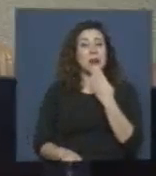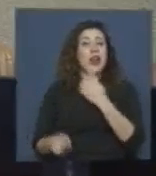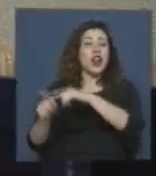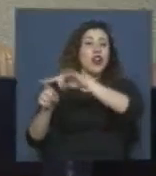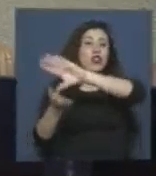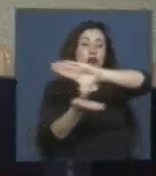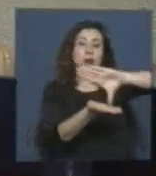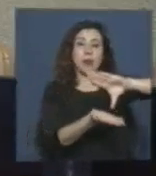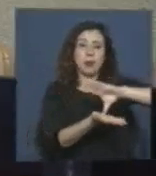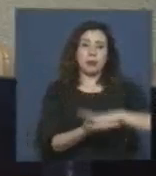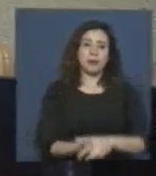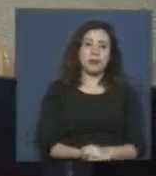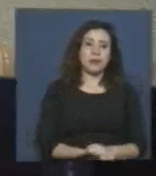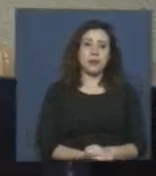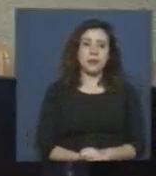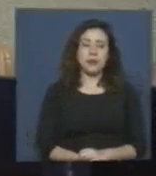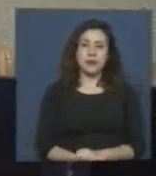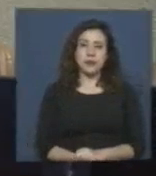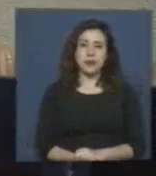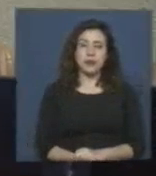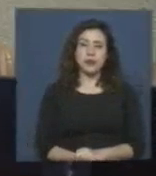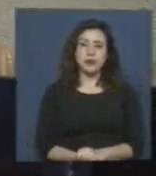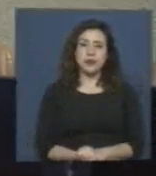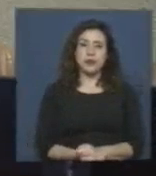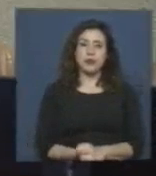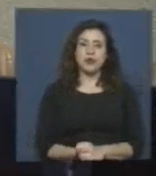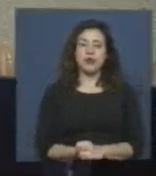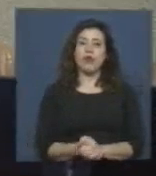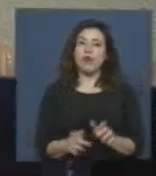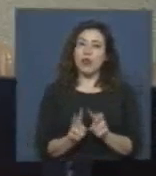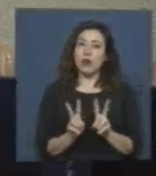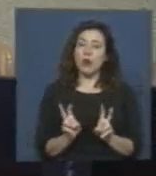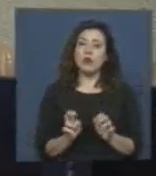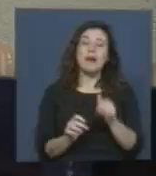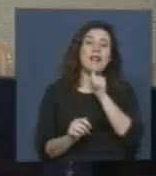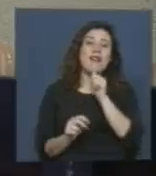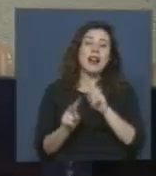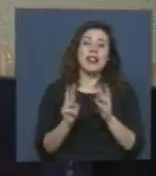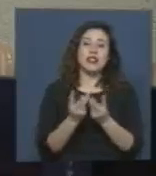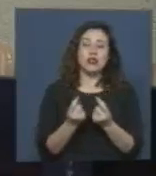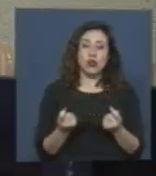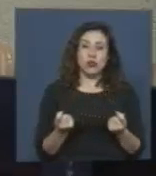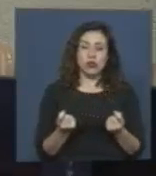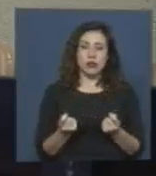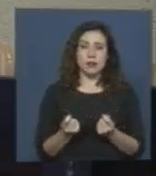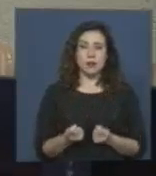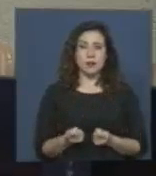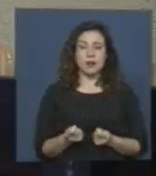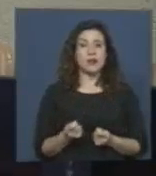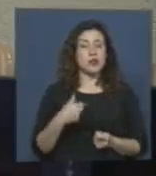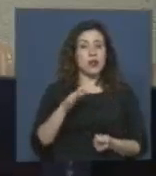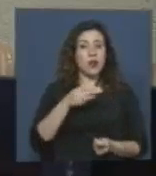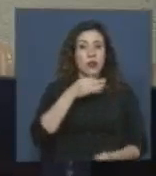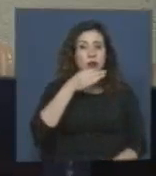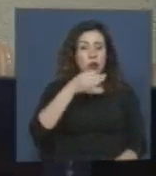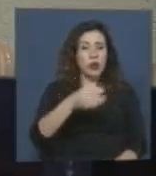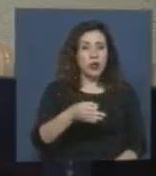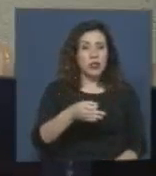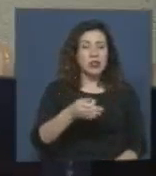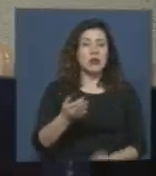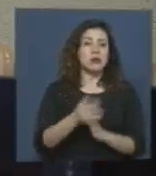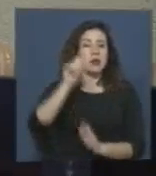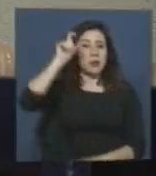comparada, siendo una materia que aún no ha sido zanjada. En este sentido, cabe destacar el caso